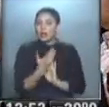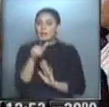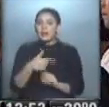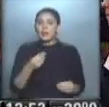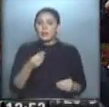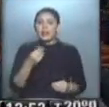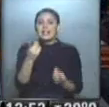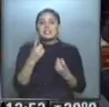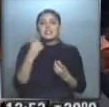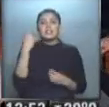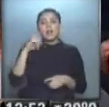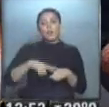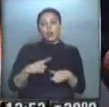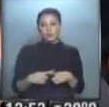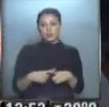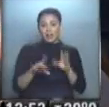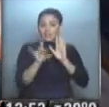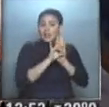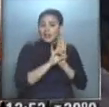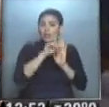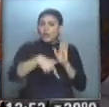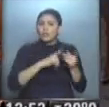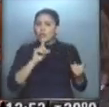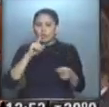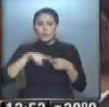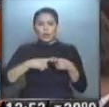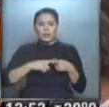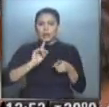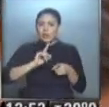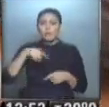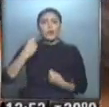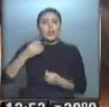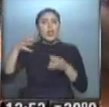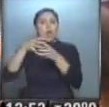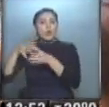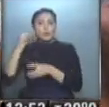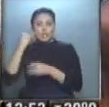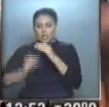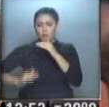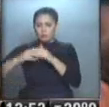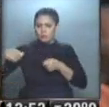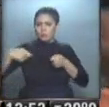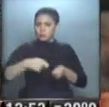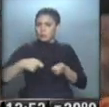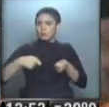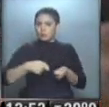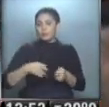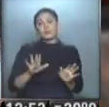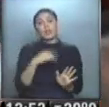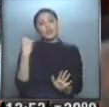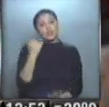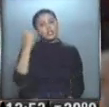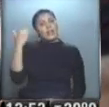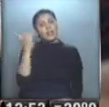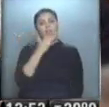de una necesidad política. Este decreto no surge de la política, surge de la presión de grupos ya concentrados de hecho, cosa que nosotros